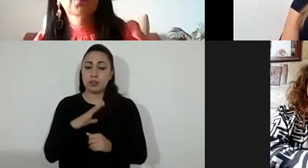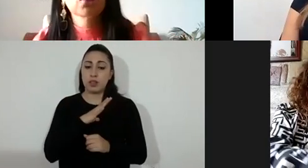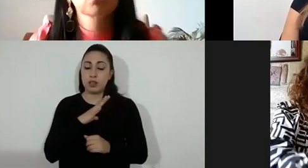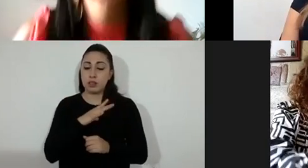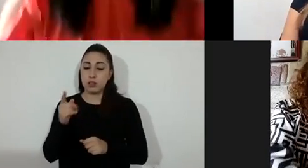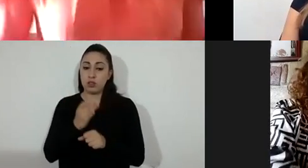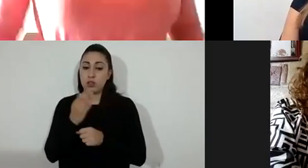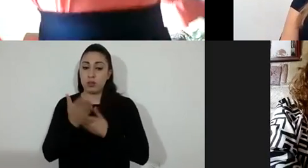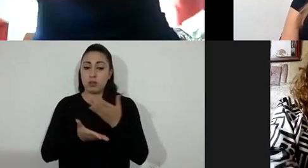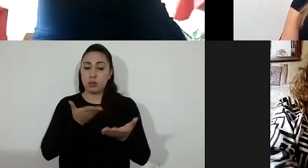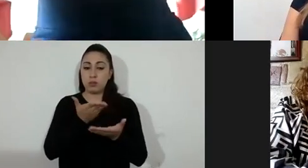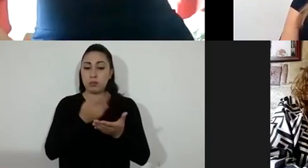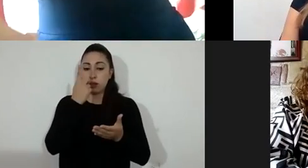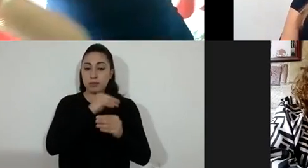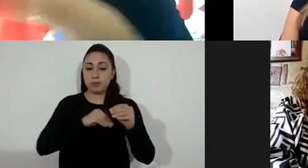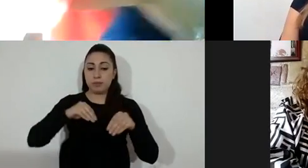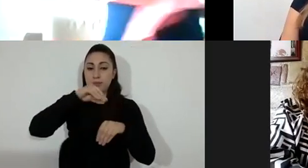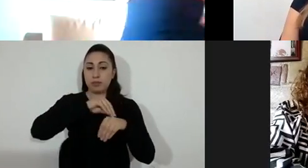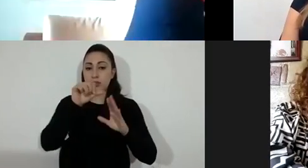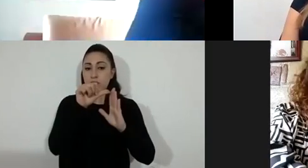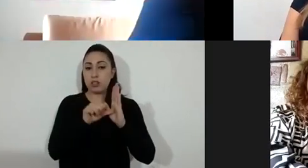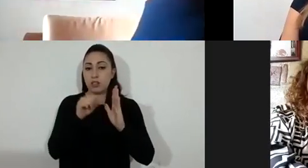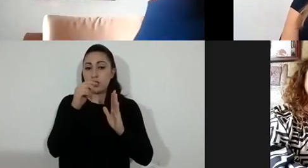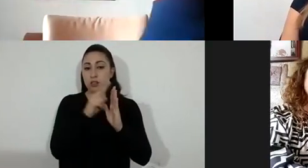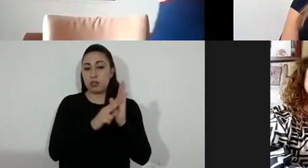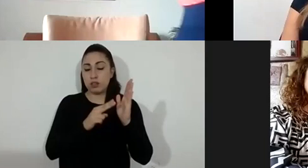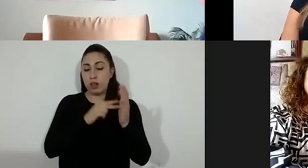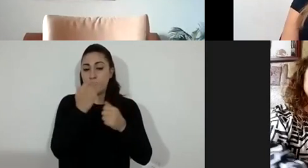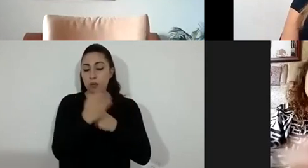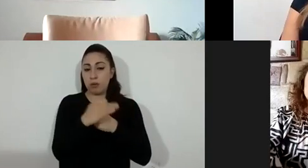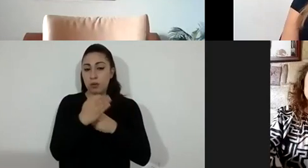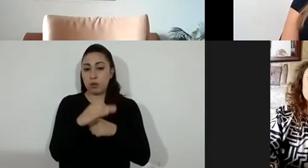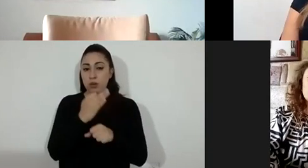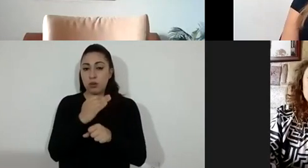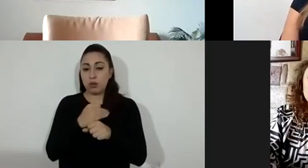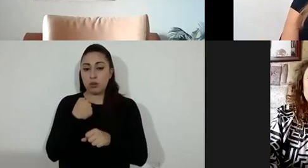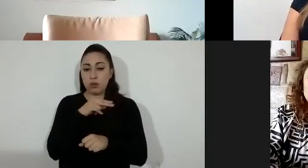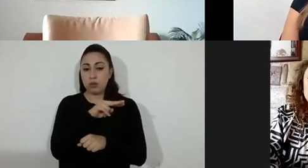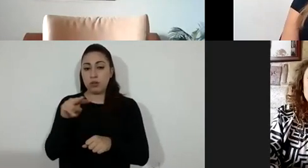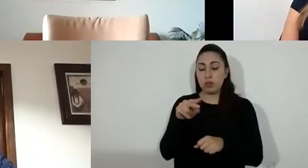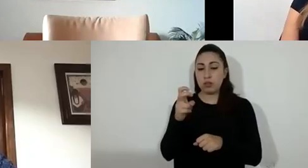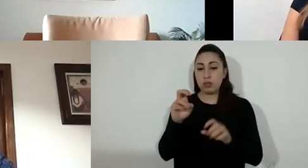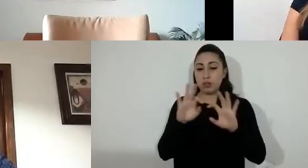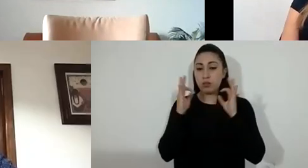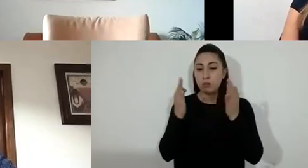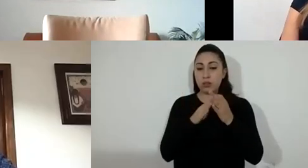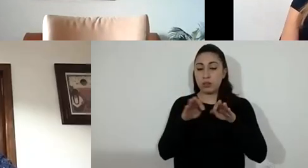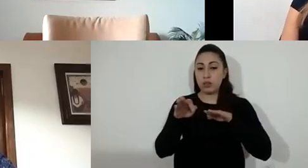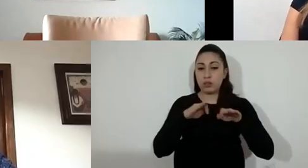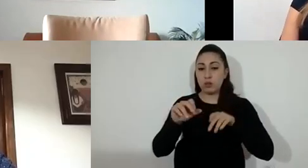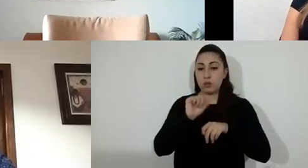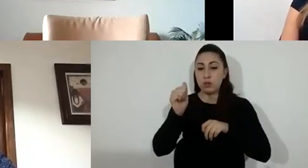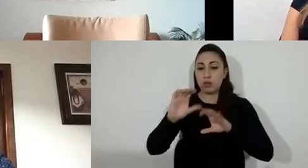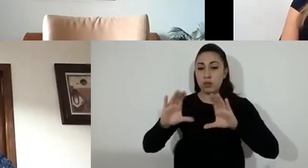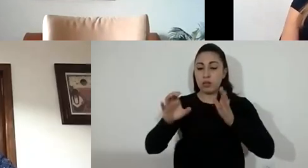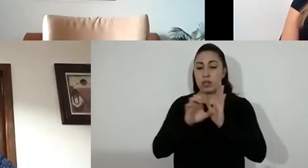reformas, artículos transitorios, y ya vimos que está siendo práctica parlamentaria en otros congresos o en el